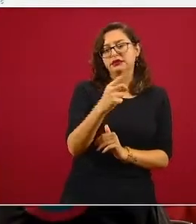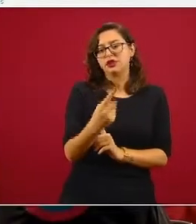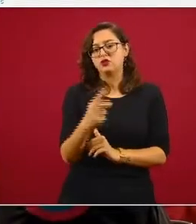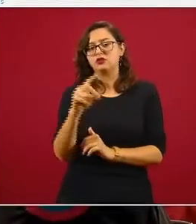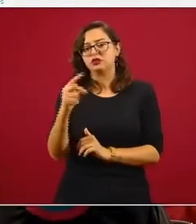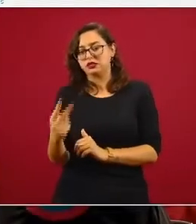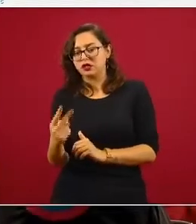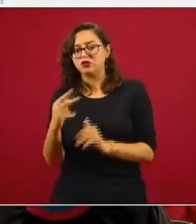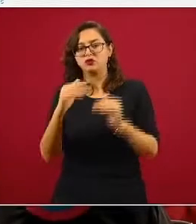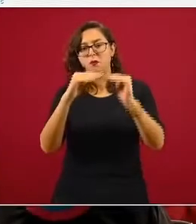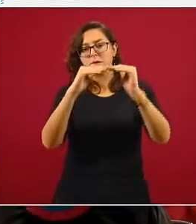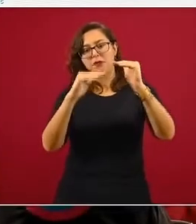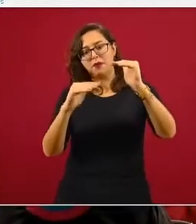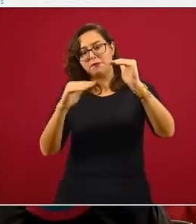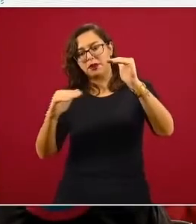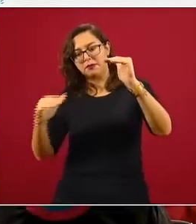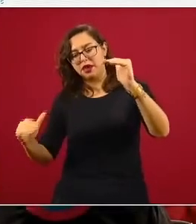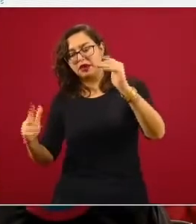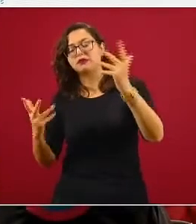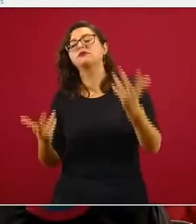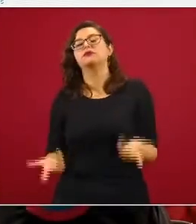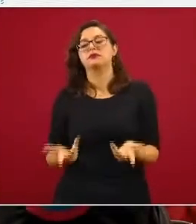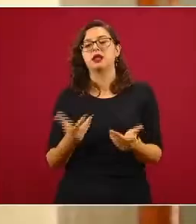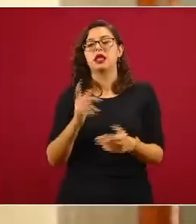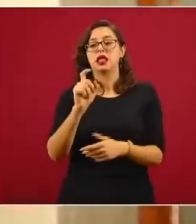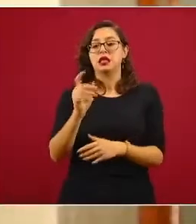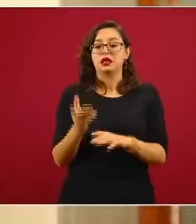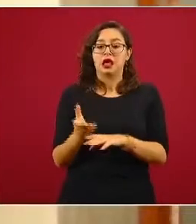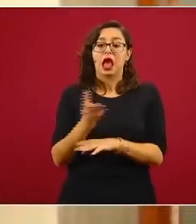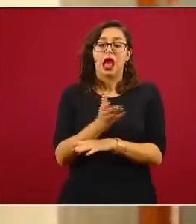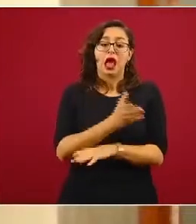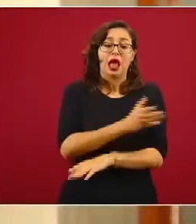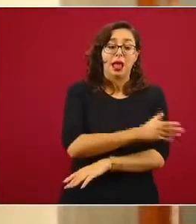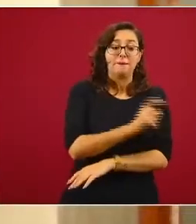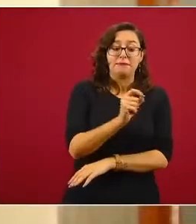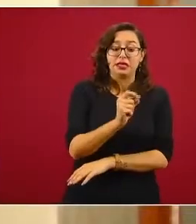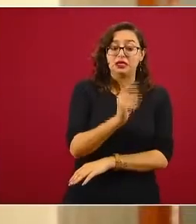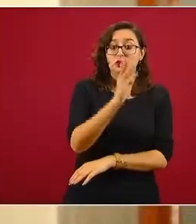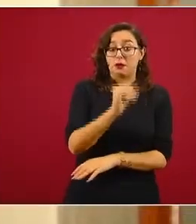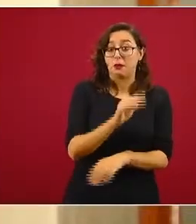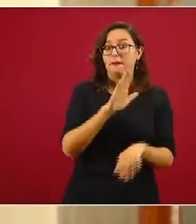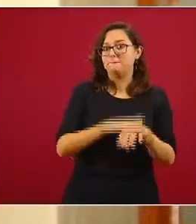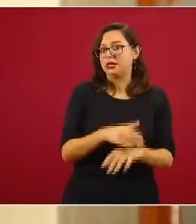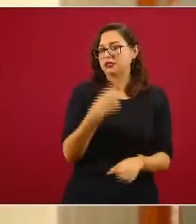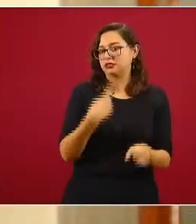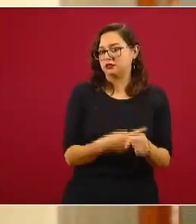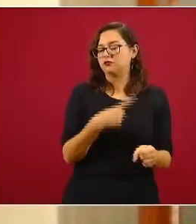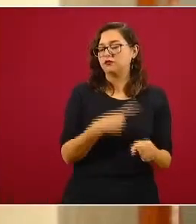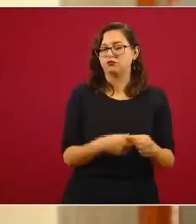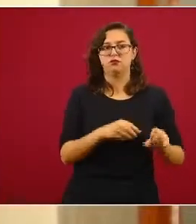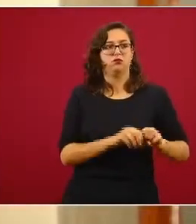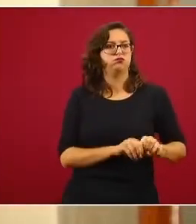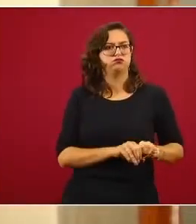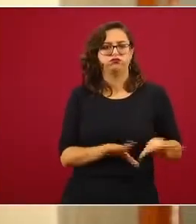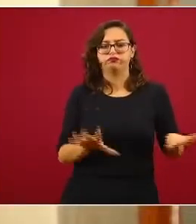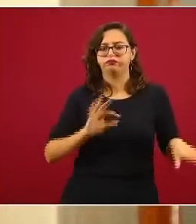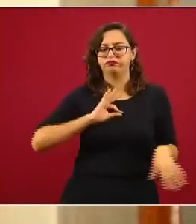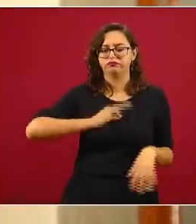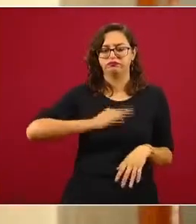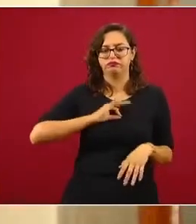hasta la semana 29 que fue donde tuvimos la mayor carga de personas con infección respiratoria